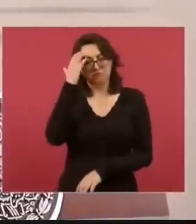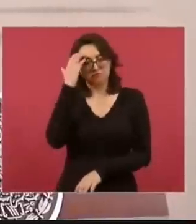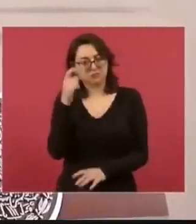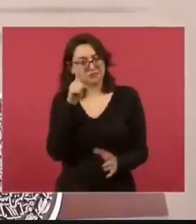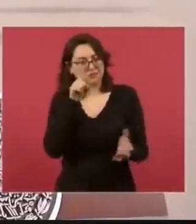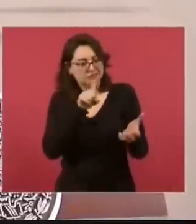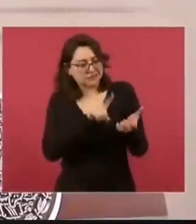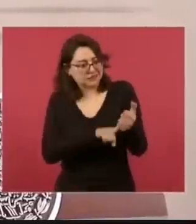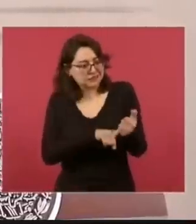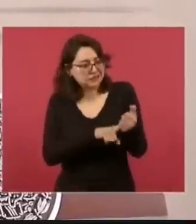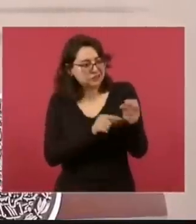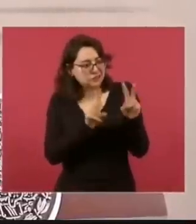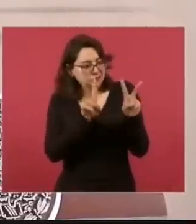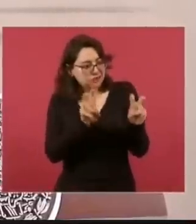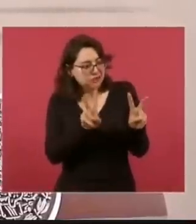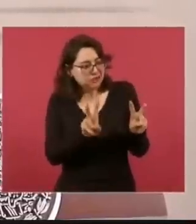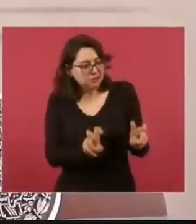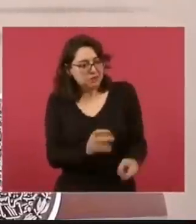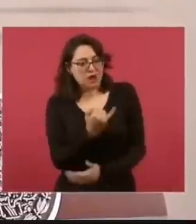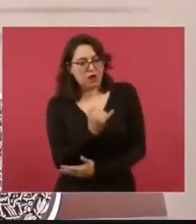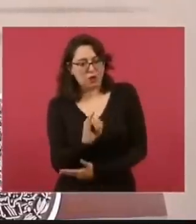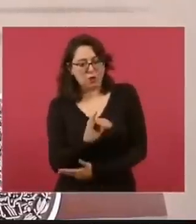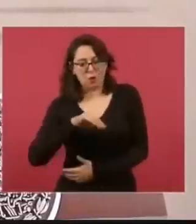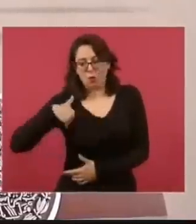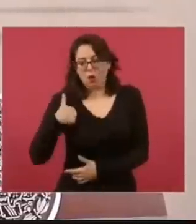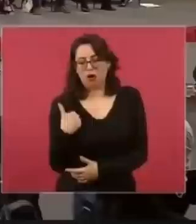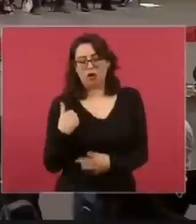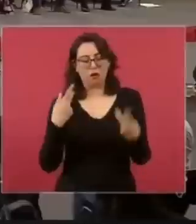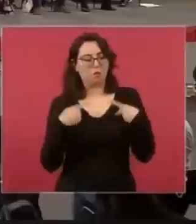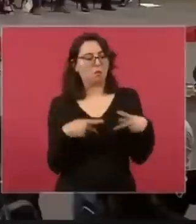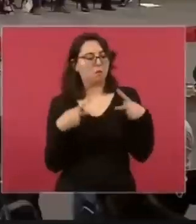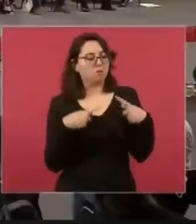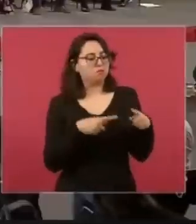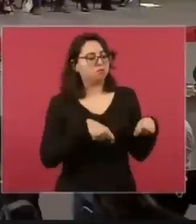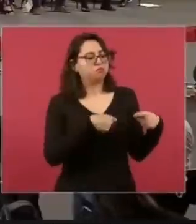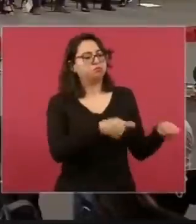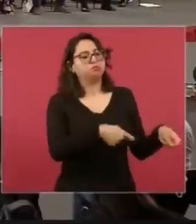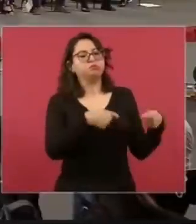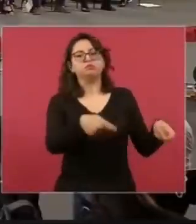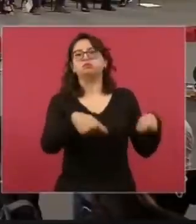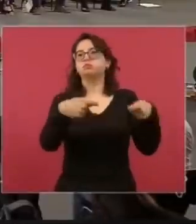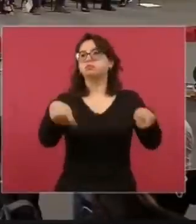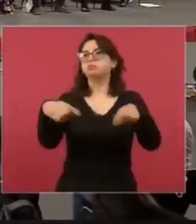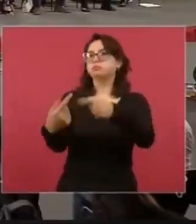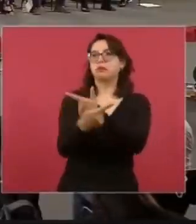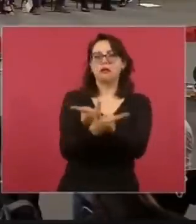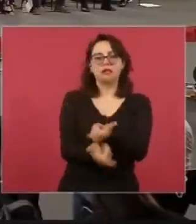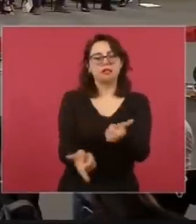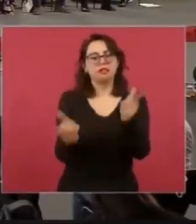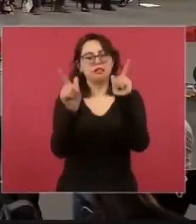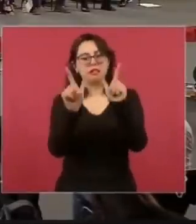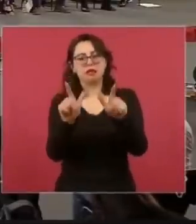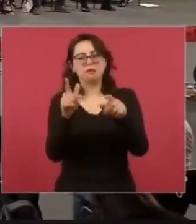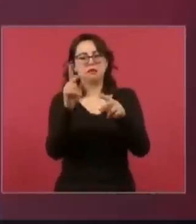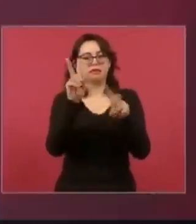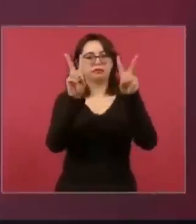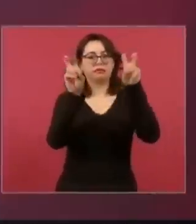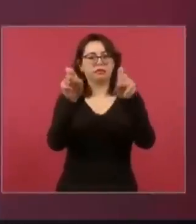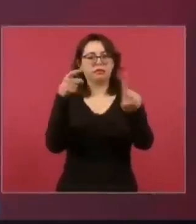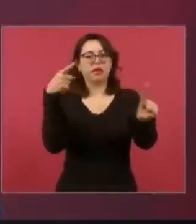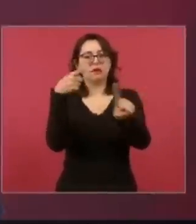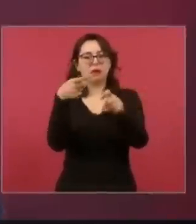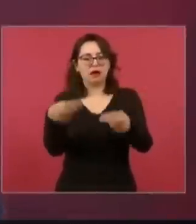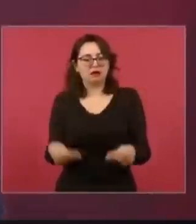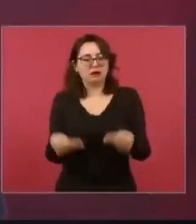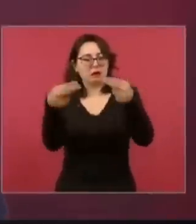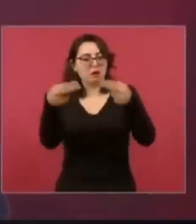entregado las guarderías sobreponiendo el interés económico sobre la protección de la de la niñez se retomó ese